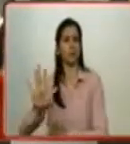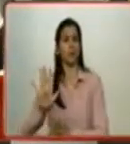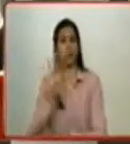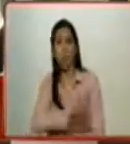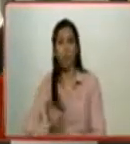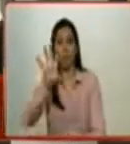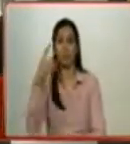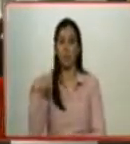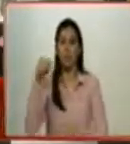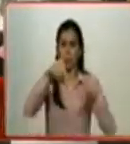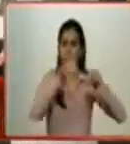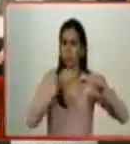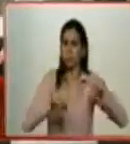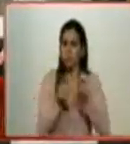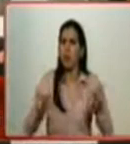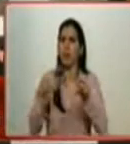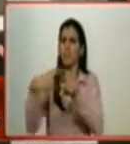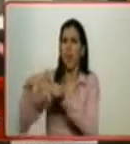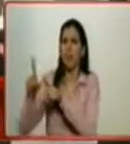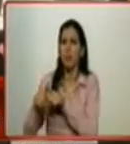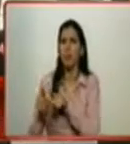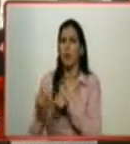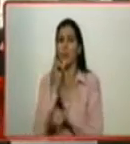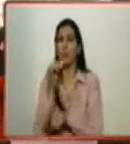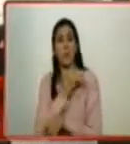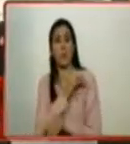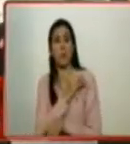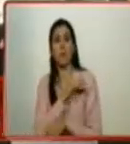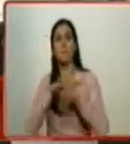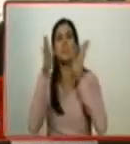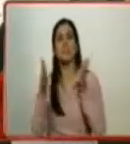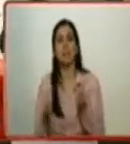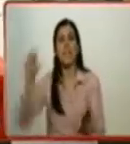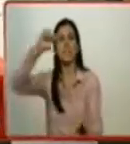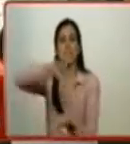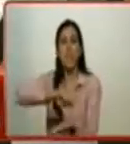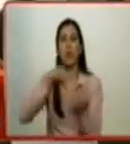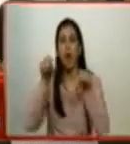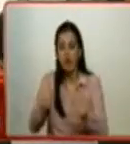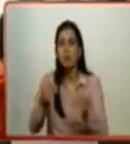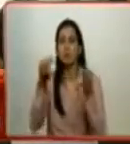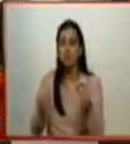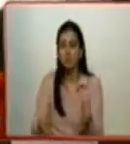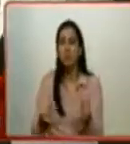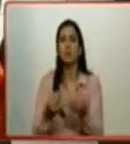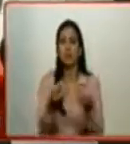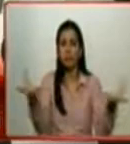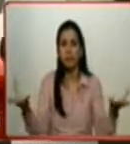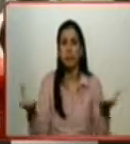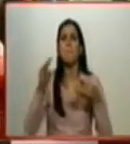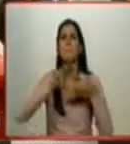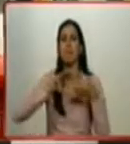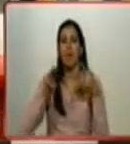país, distribuido en todo el territorio, que son, lo informó el ministro Molina, el centro pues logístico que va a garantizar la distribución de